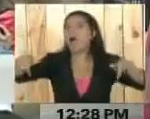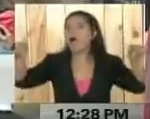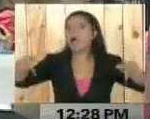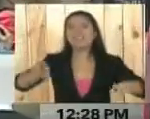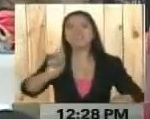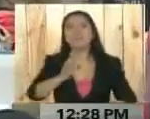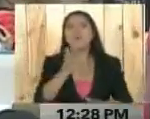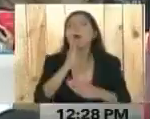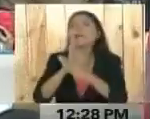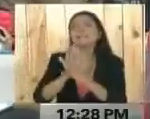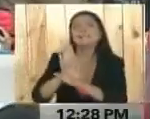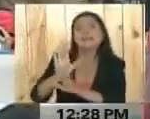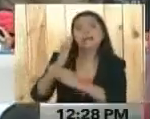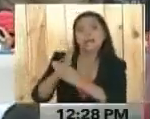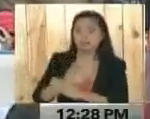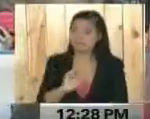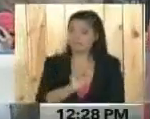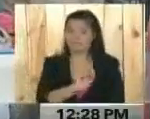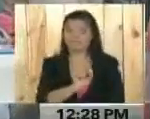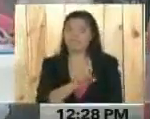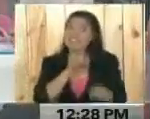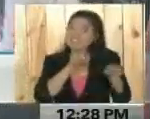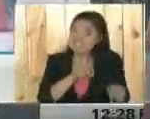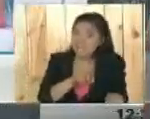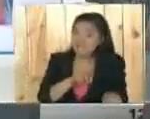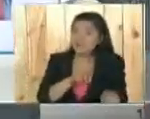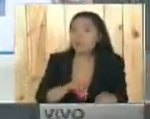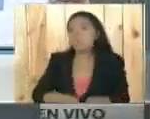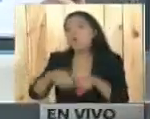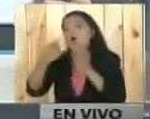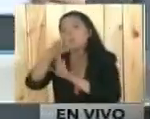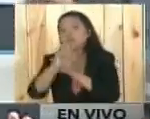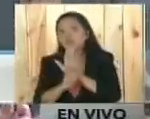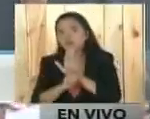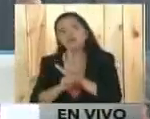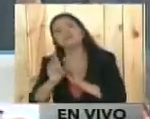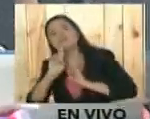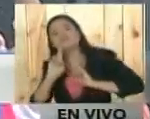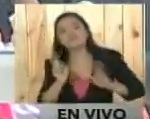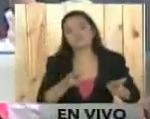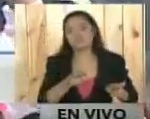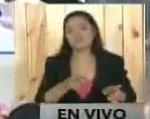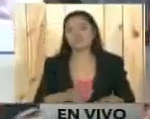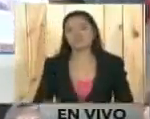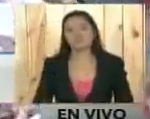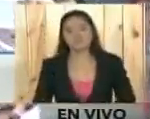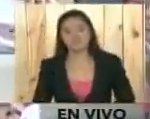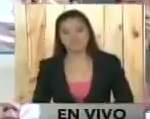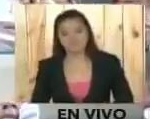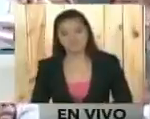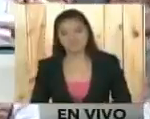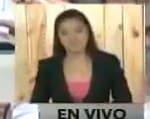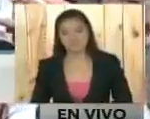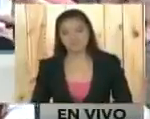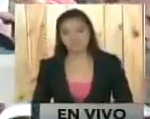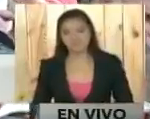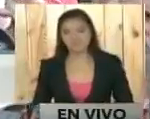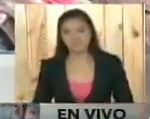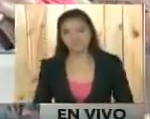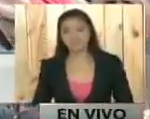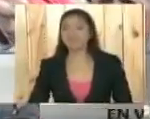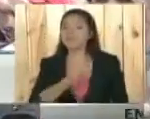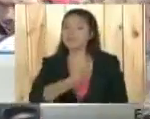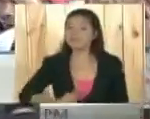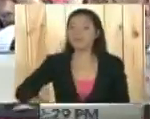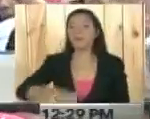pedir tiempo, si traspasan la raya de la legalidad, les vamos a responder como ellos merecen. El